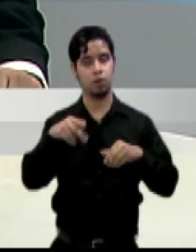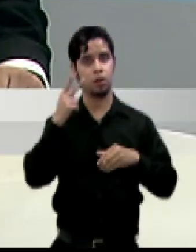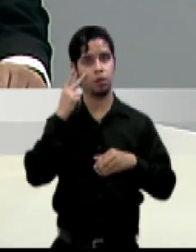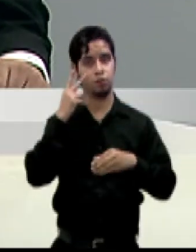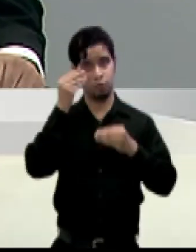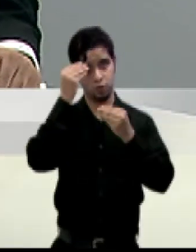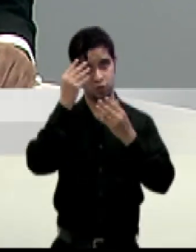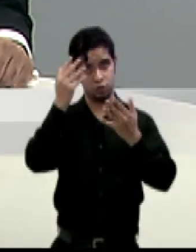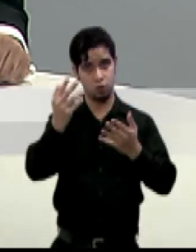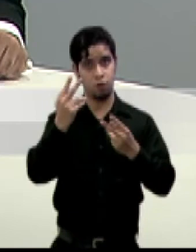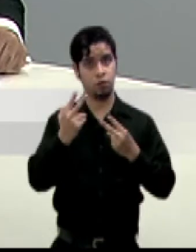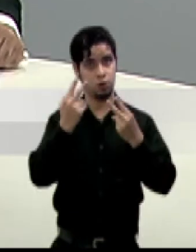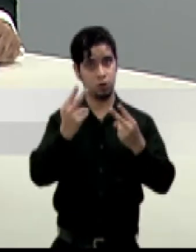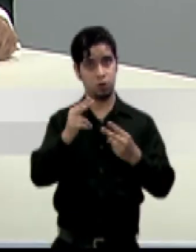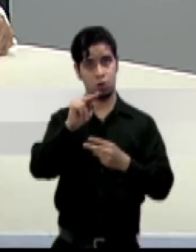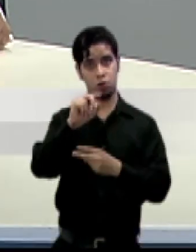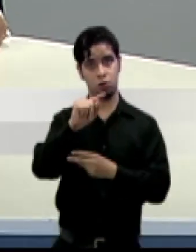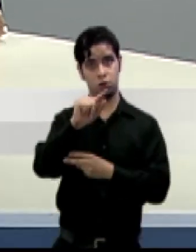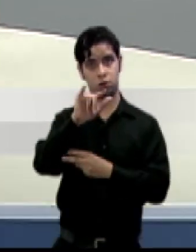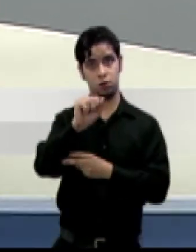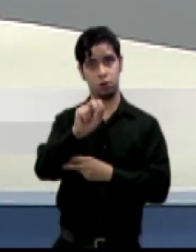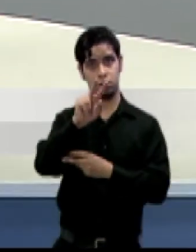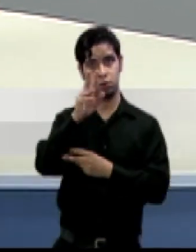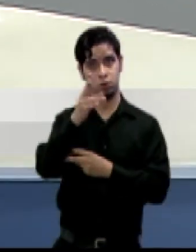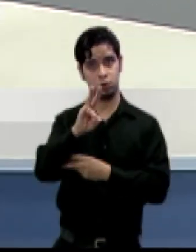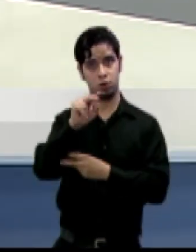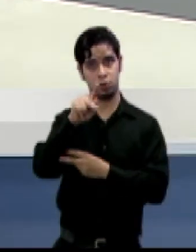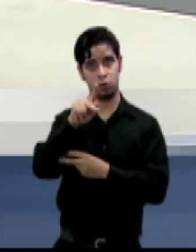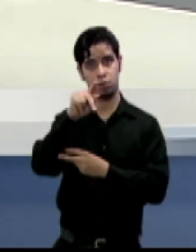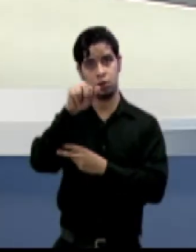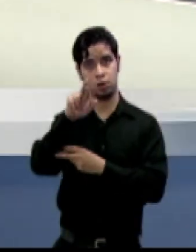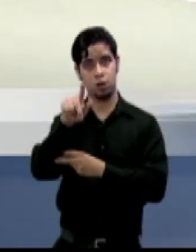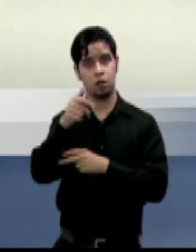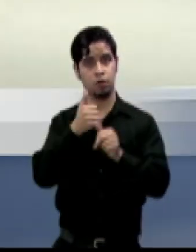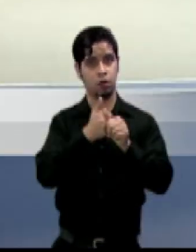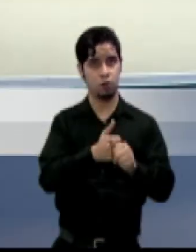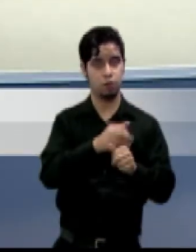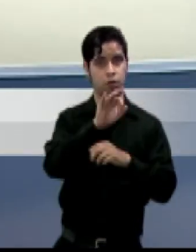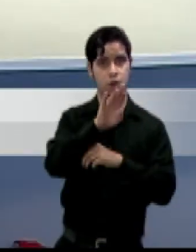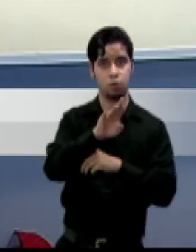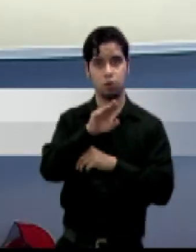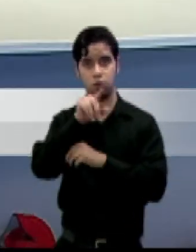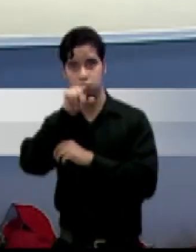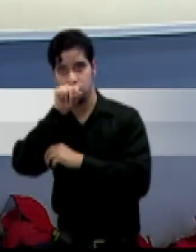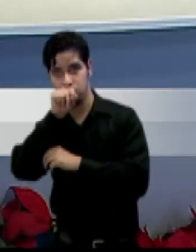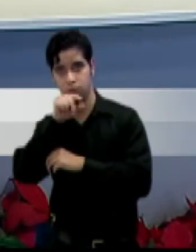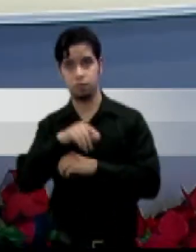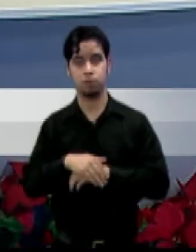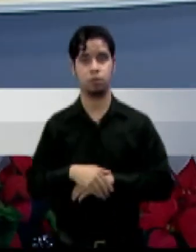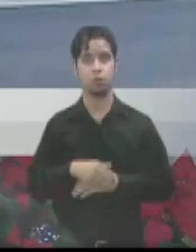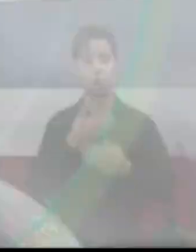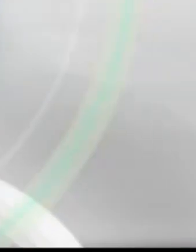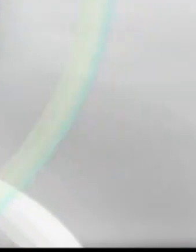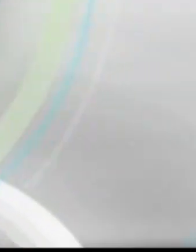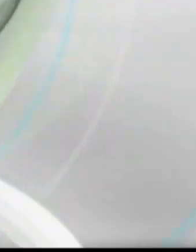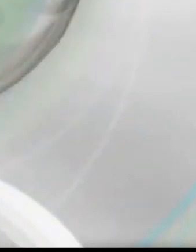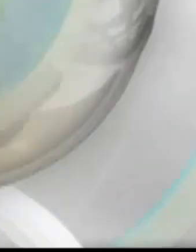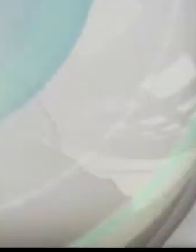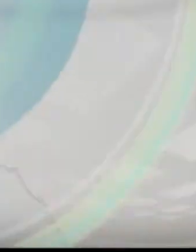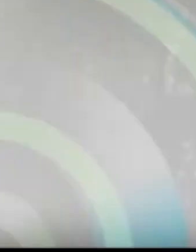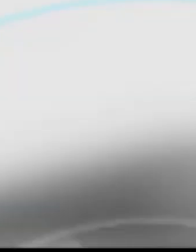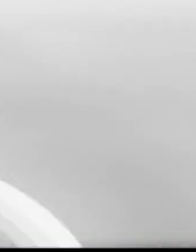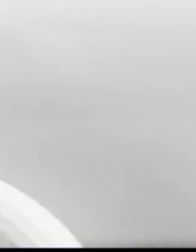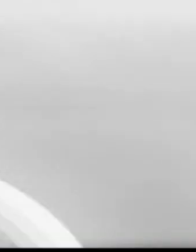noticias, visita nuestra página noticia247.pr y síganos en nuestras redes sociales en Facebook y Twitter. Buenas tardes.